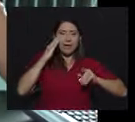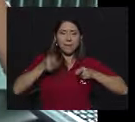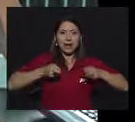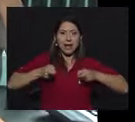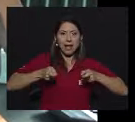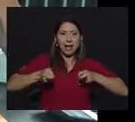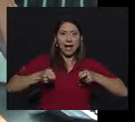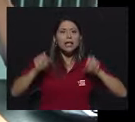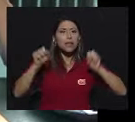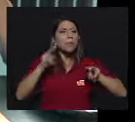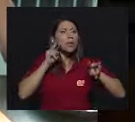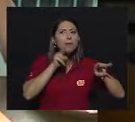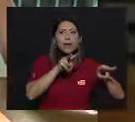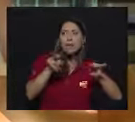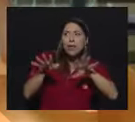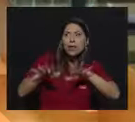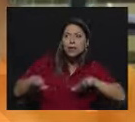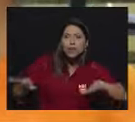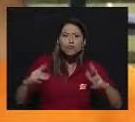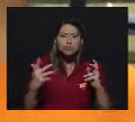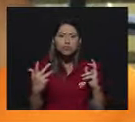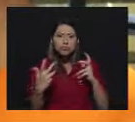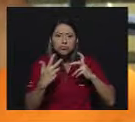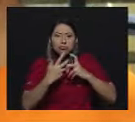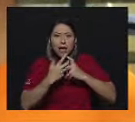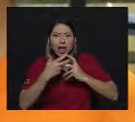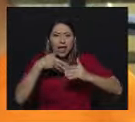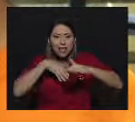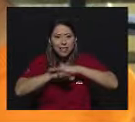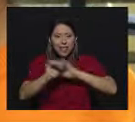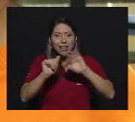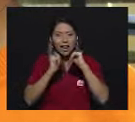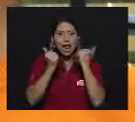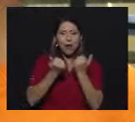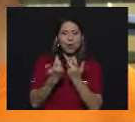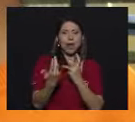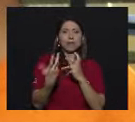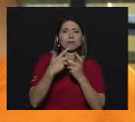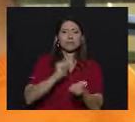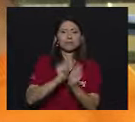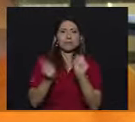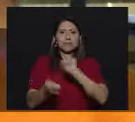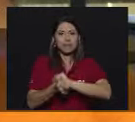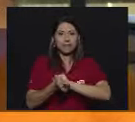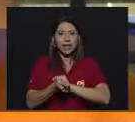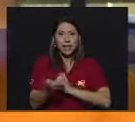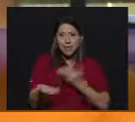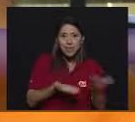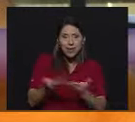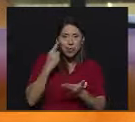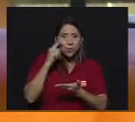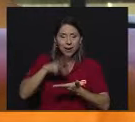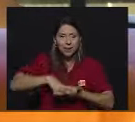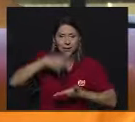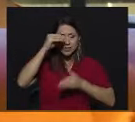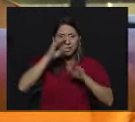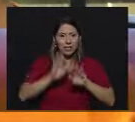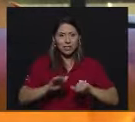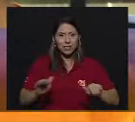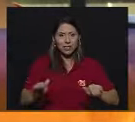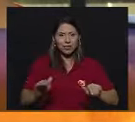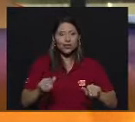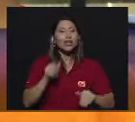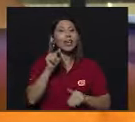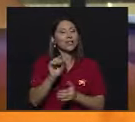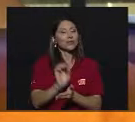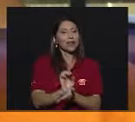lectura del medio y que eso lo traiga al aula totalmente adaptado, mediado para el aprendizaje de los niños.